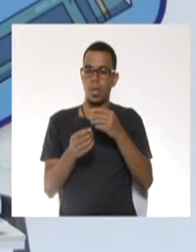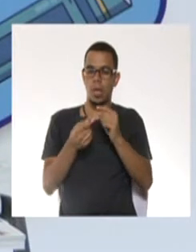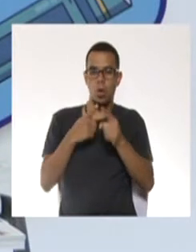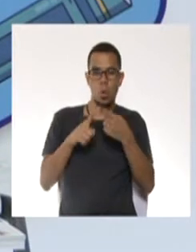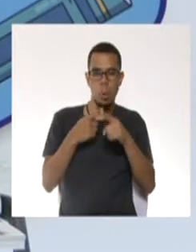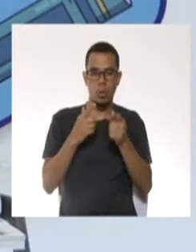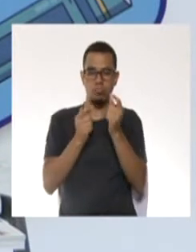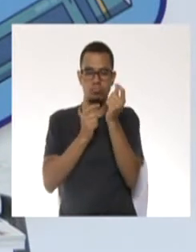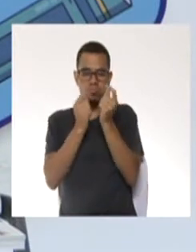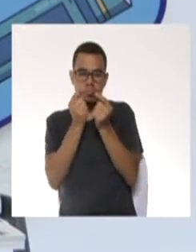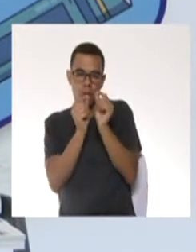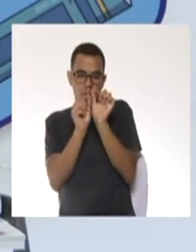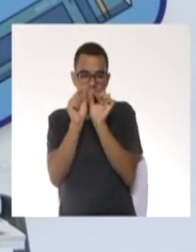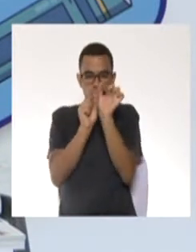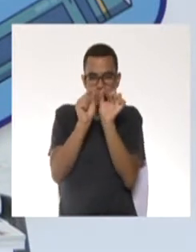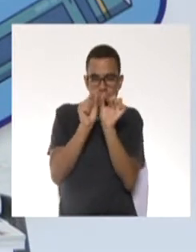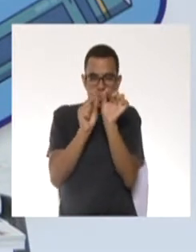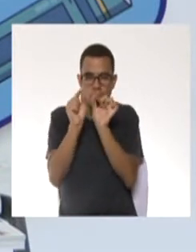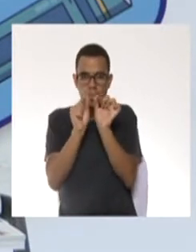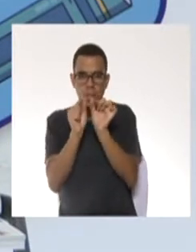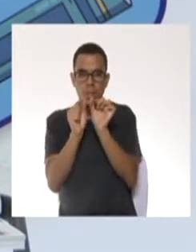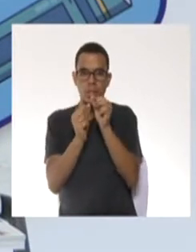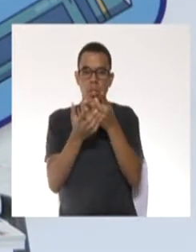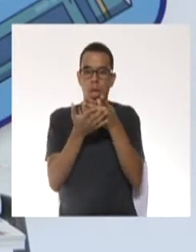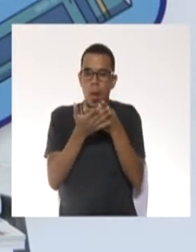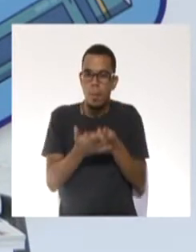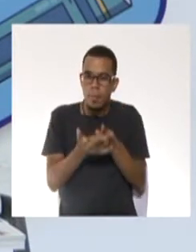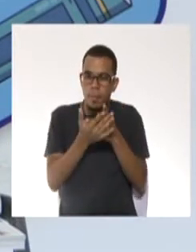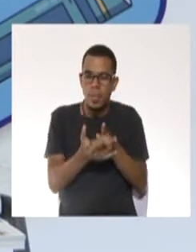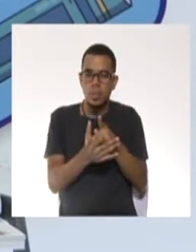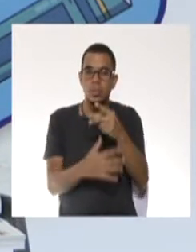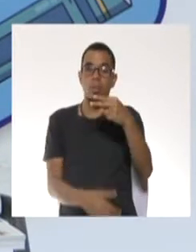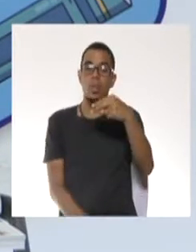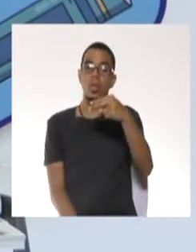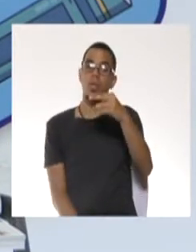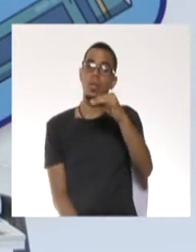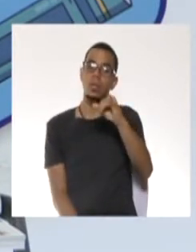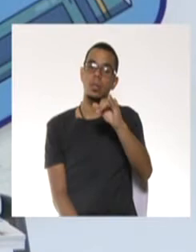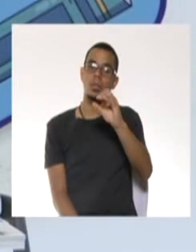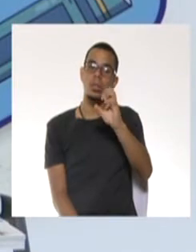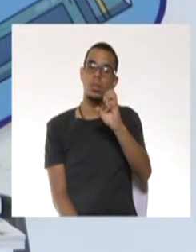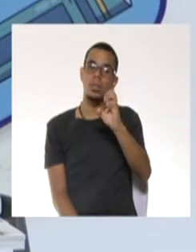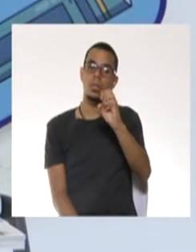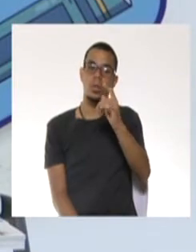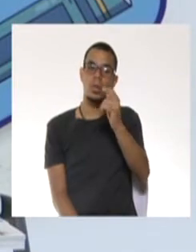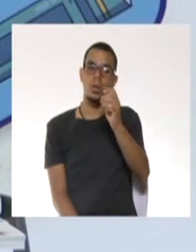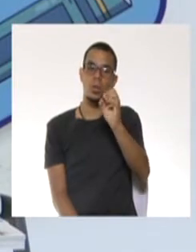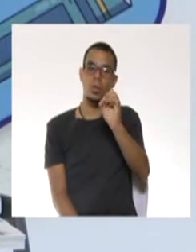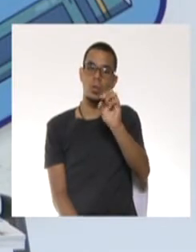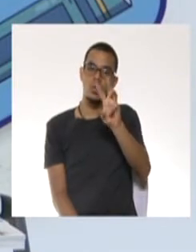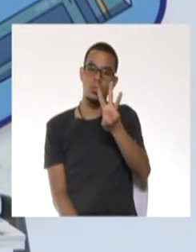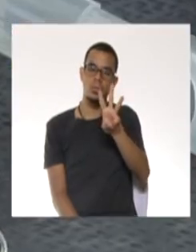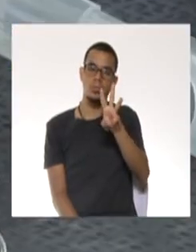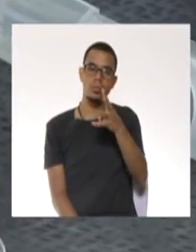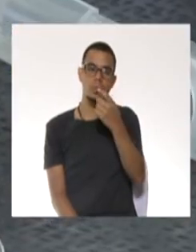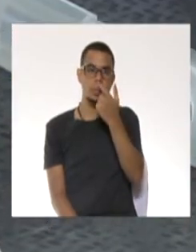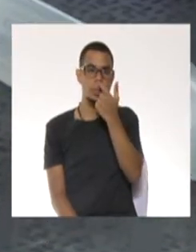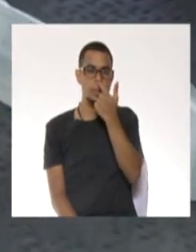es atraído es en Newton, ¿ok? Acá tenemos diferentes instrumentos